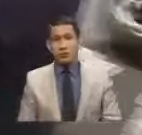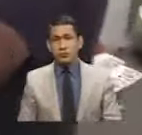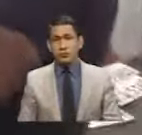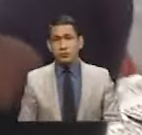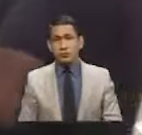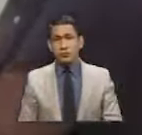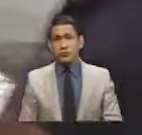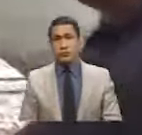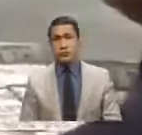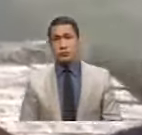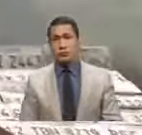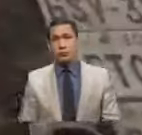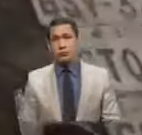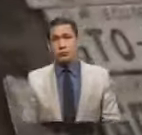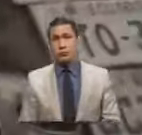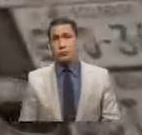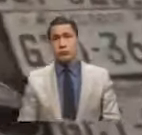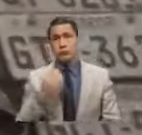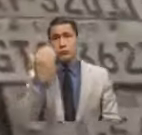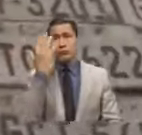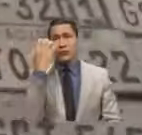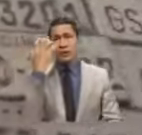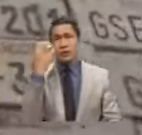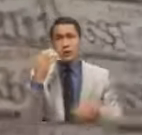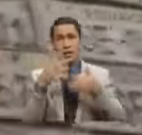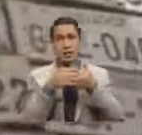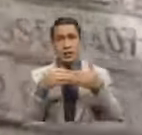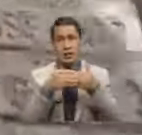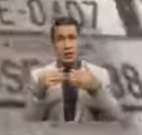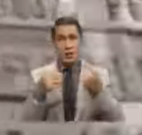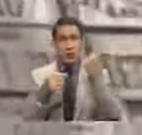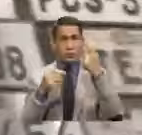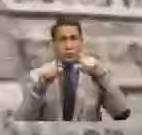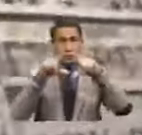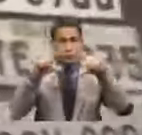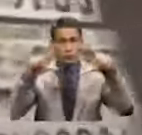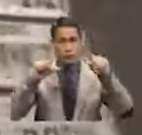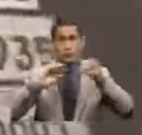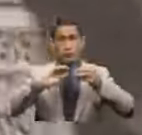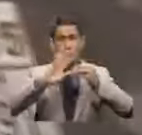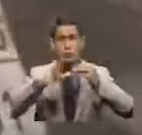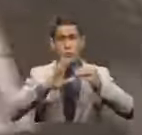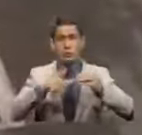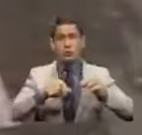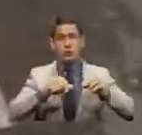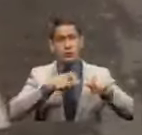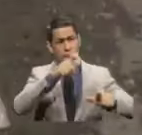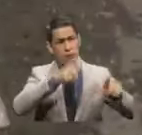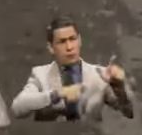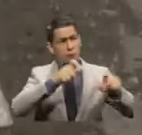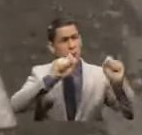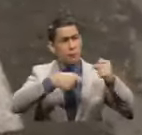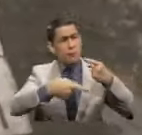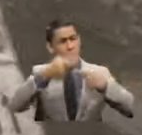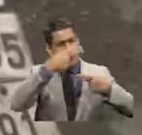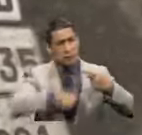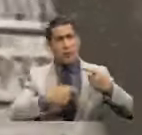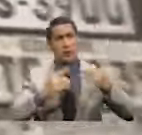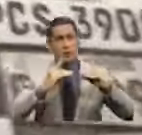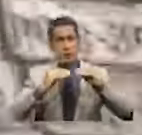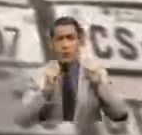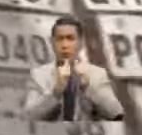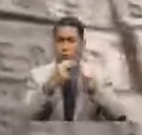placa? $15 vale cada placa, José Delgado, pero ellos pueden venir a acercarse, hablar con uno, dialogar, ¿sí comprende? Porque usted sabe que hablando